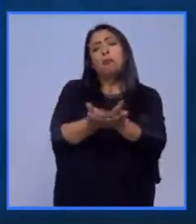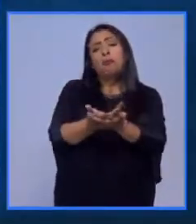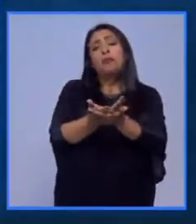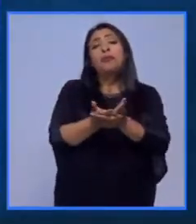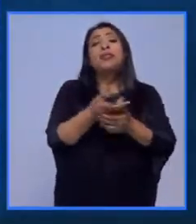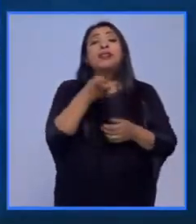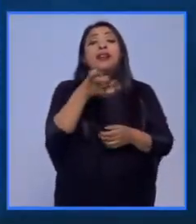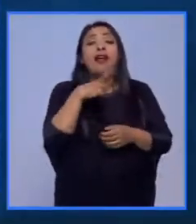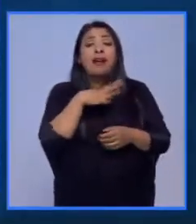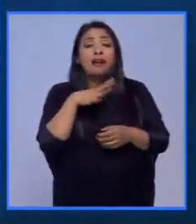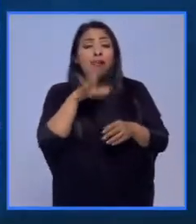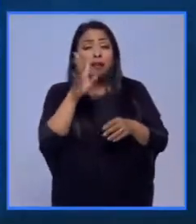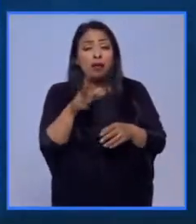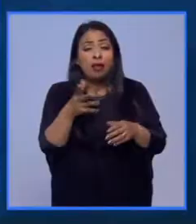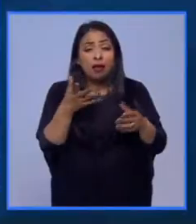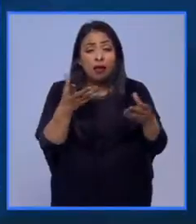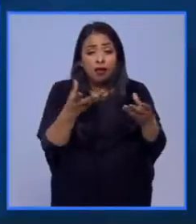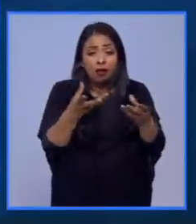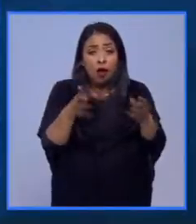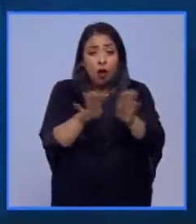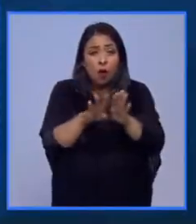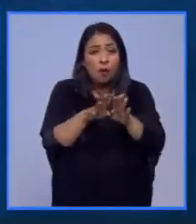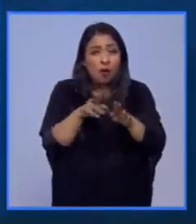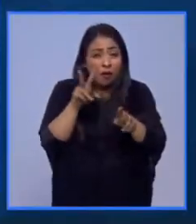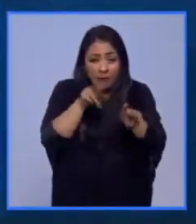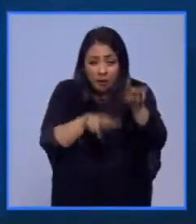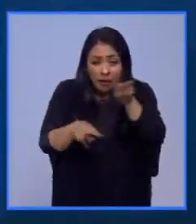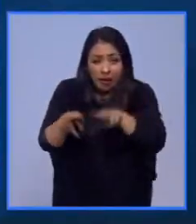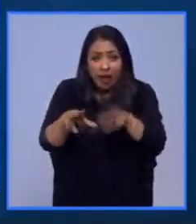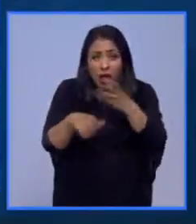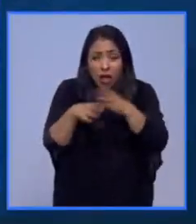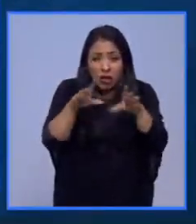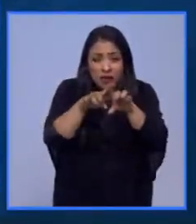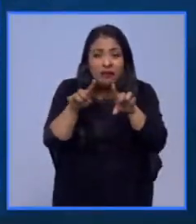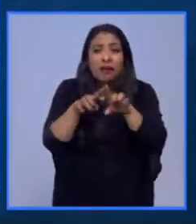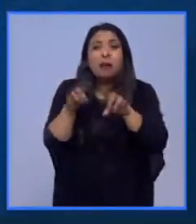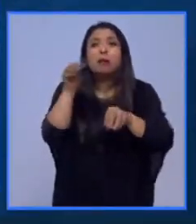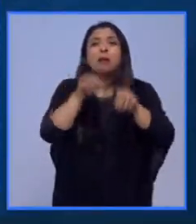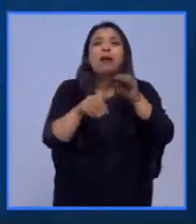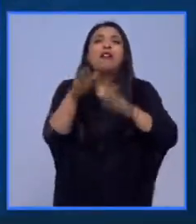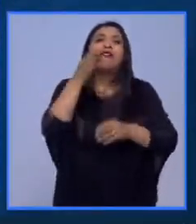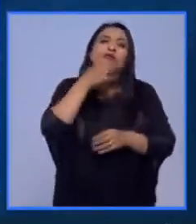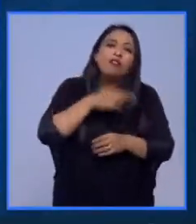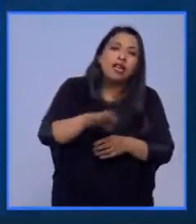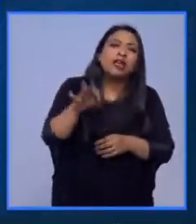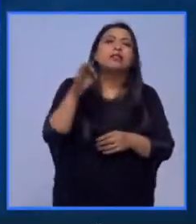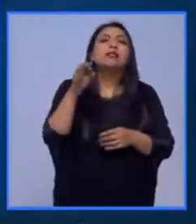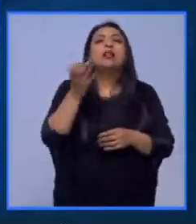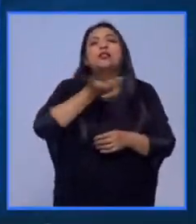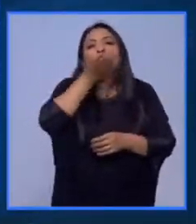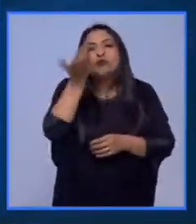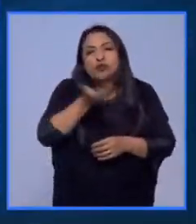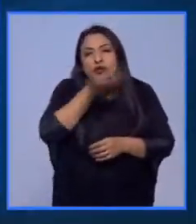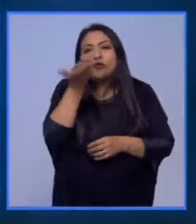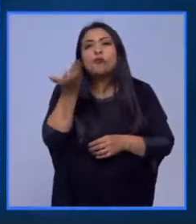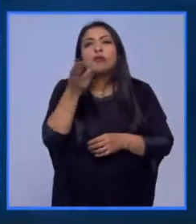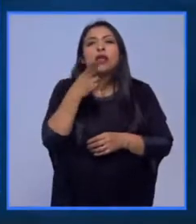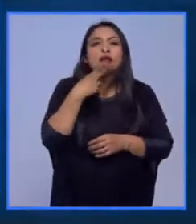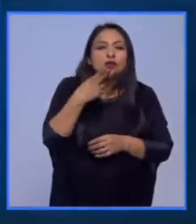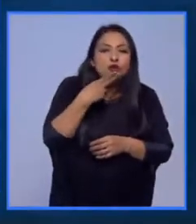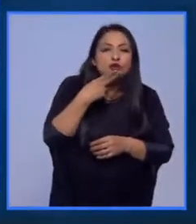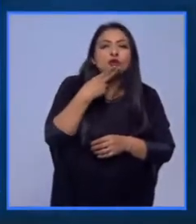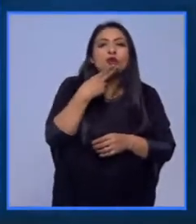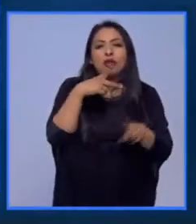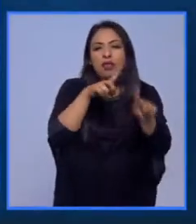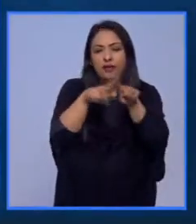Es que se reproduce todo lo que se ve a su alrededor. Todas sus fiestas, todas sus costumbres, todos sus usos y